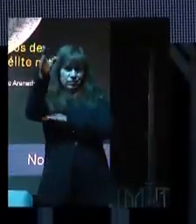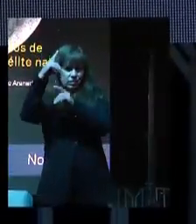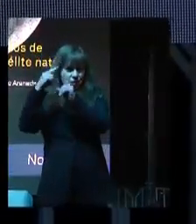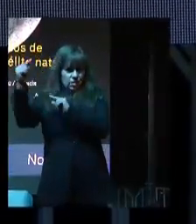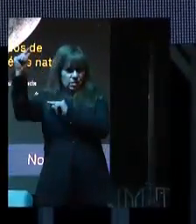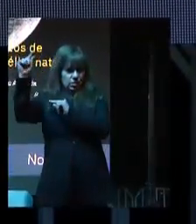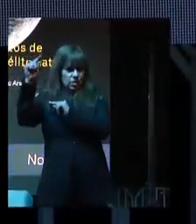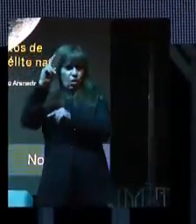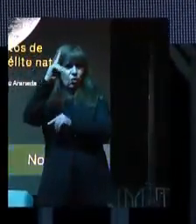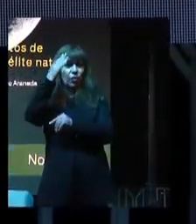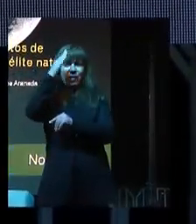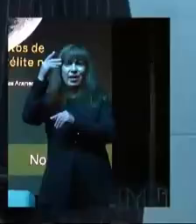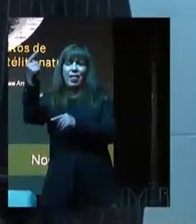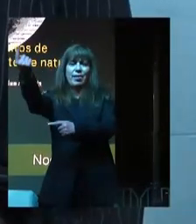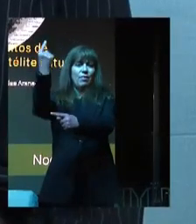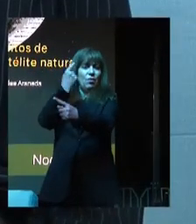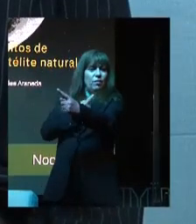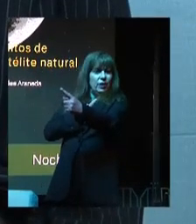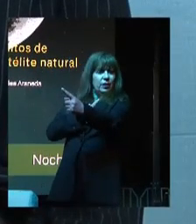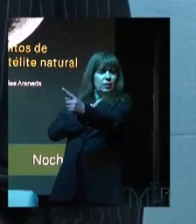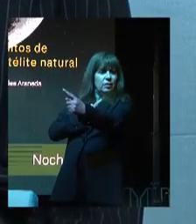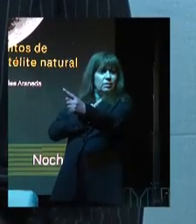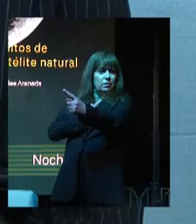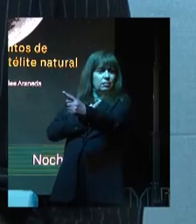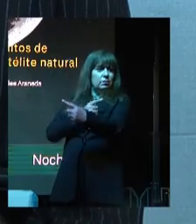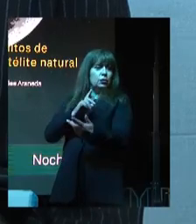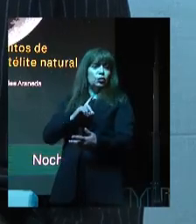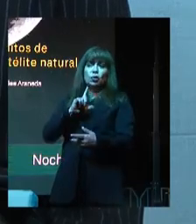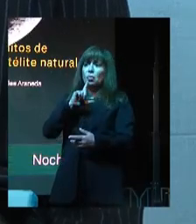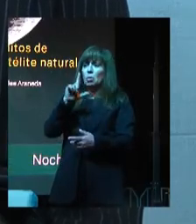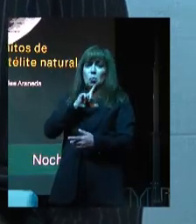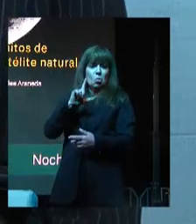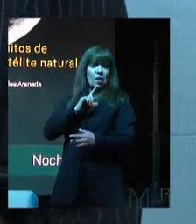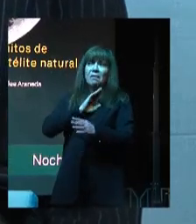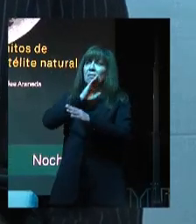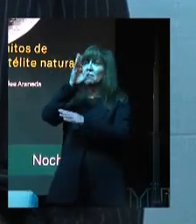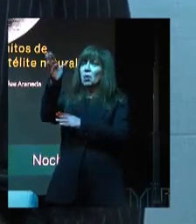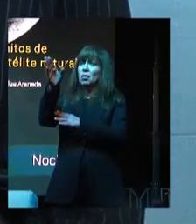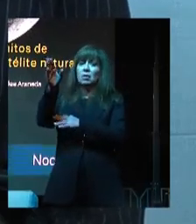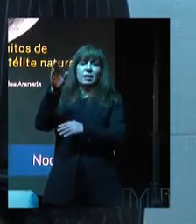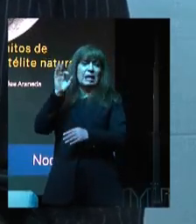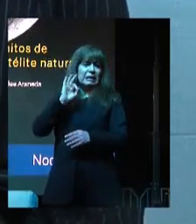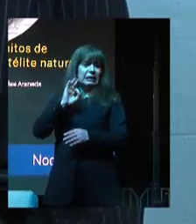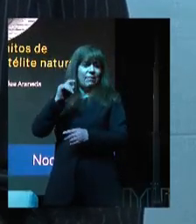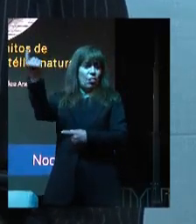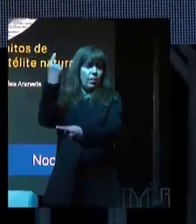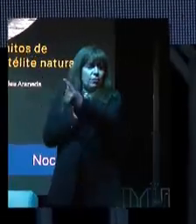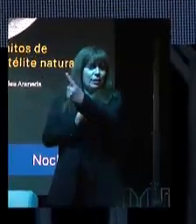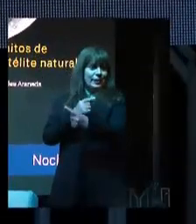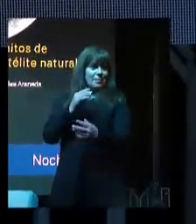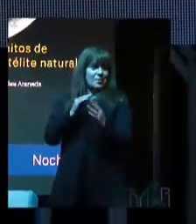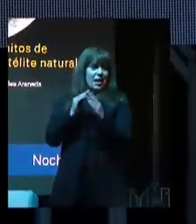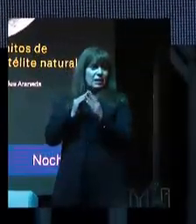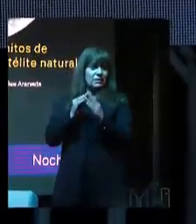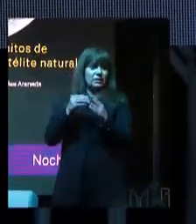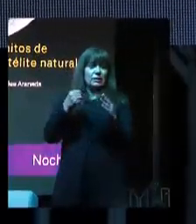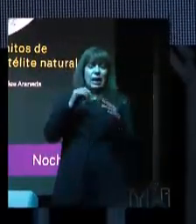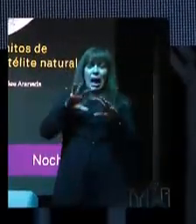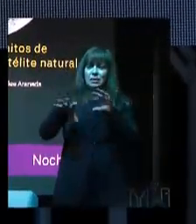2 días en devolverse. Si uno parte un lunes y vuelve el sábado está de vuelta en su casa. está haciendo sus actividades de fin de